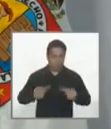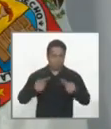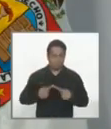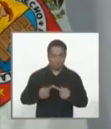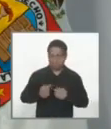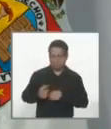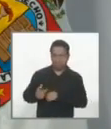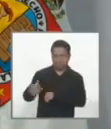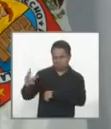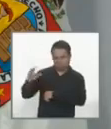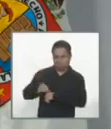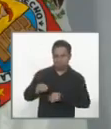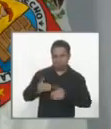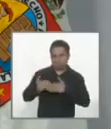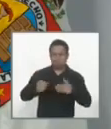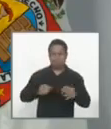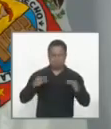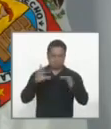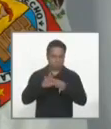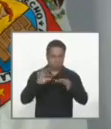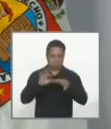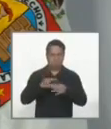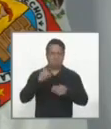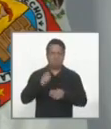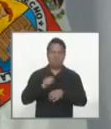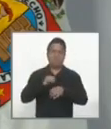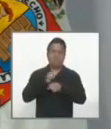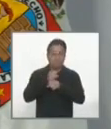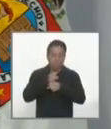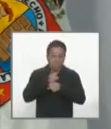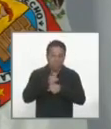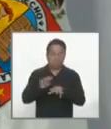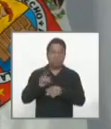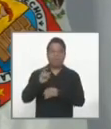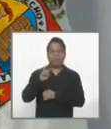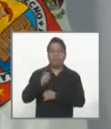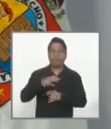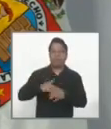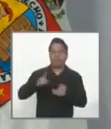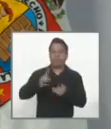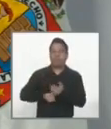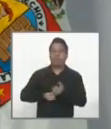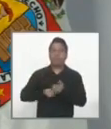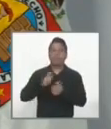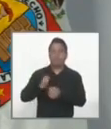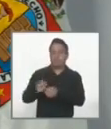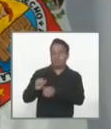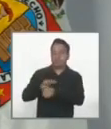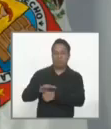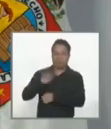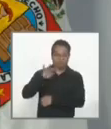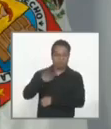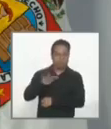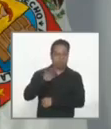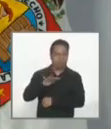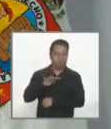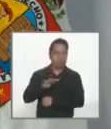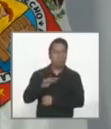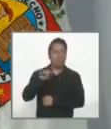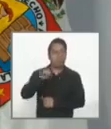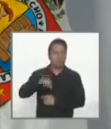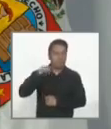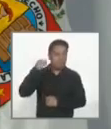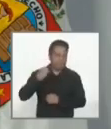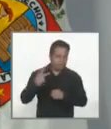Con su permiso me voy a permitir presentar el panorama epidemiológico de enfermedad respiratoria por COVID-19 en el estado